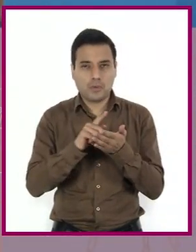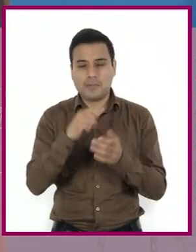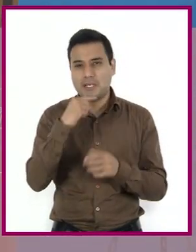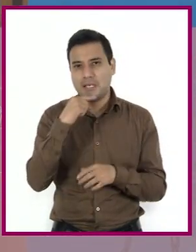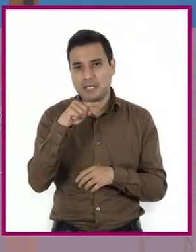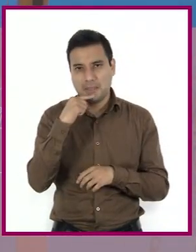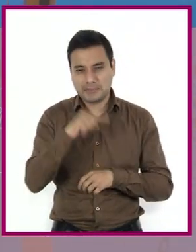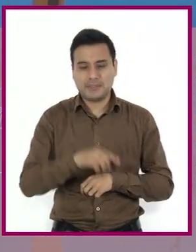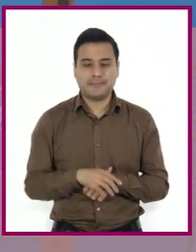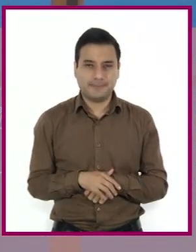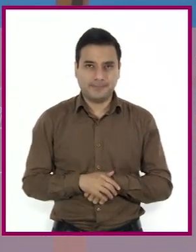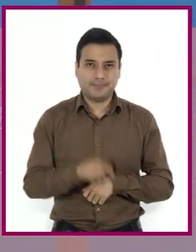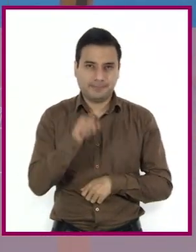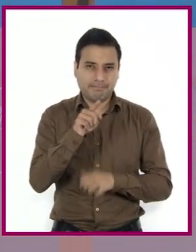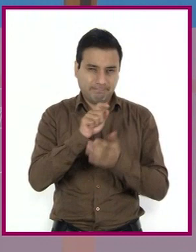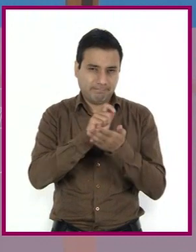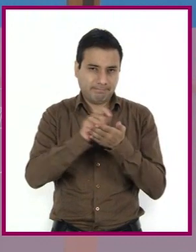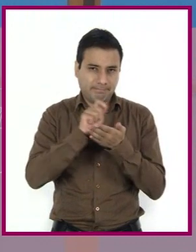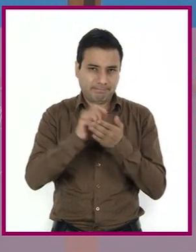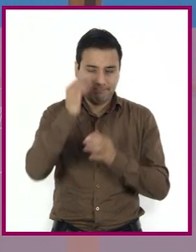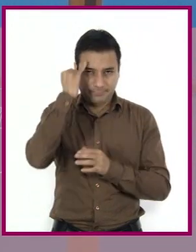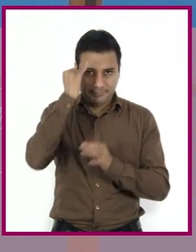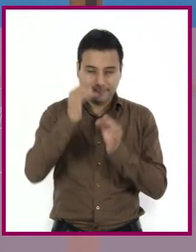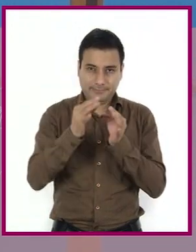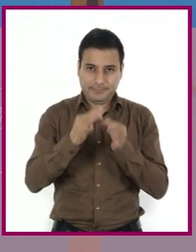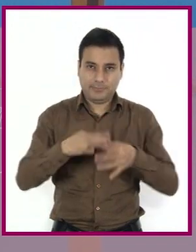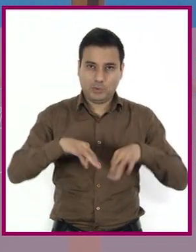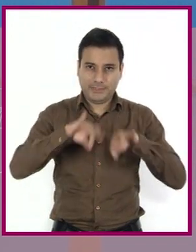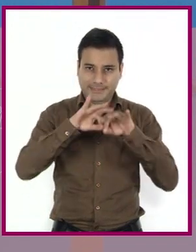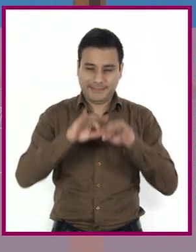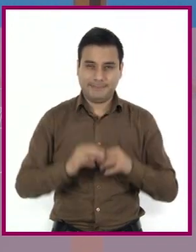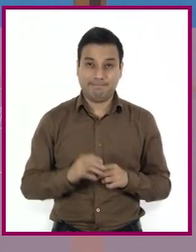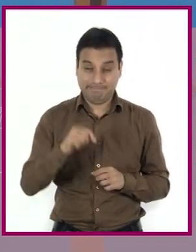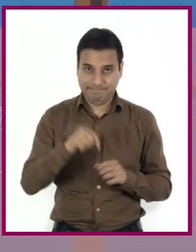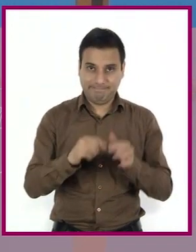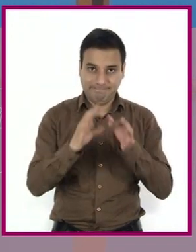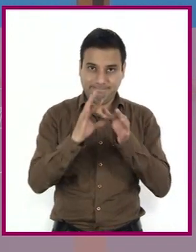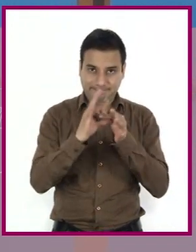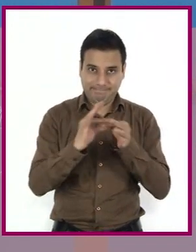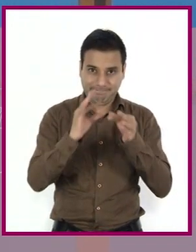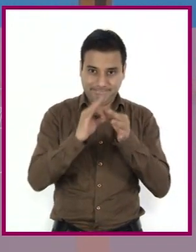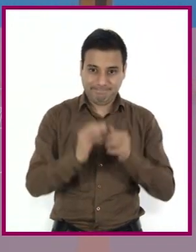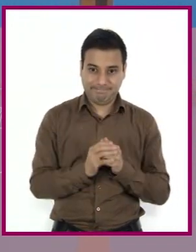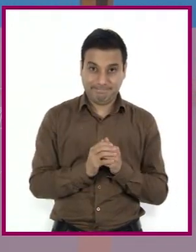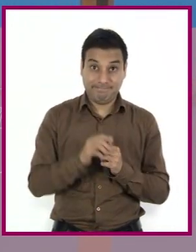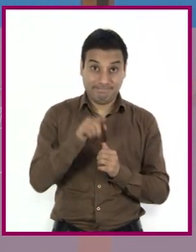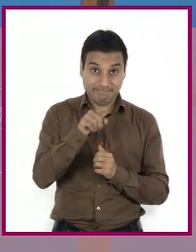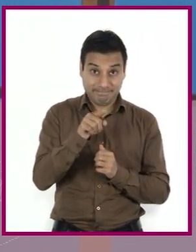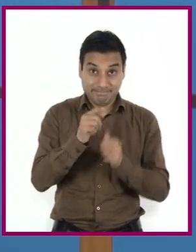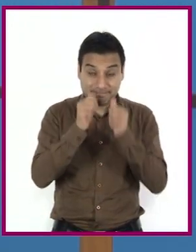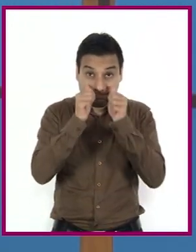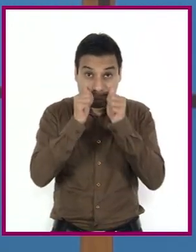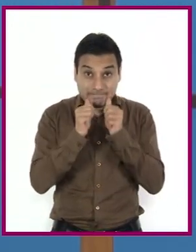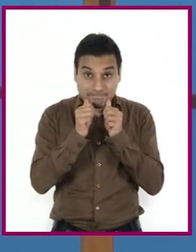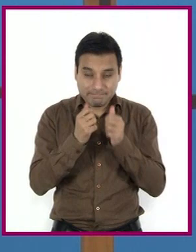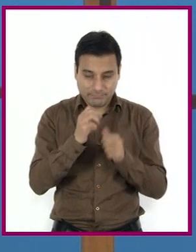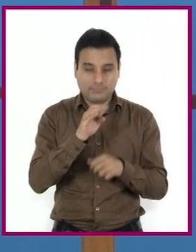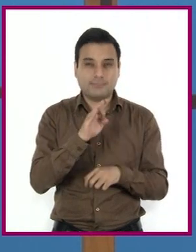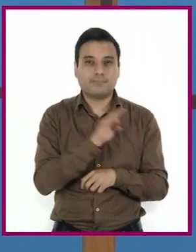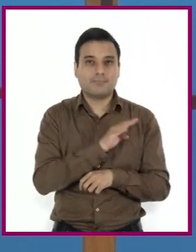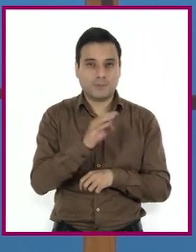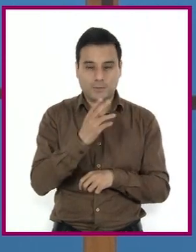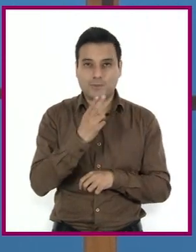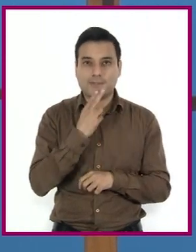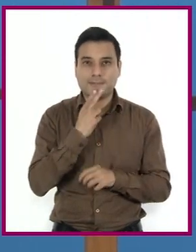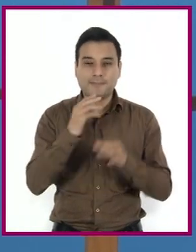lápiz para anotar las ideas y conceptos relevantes del contenido que desarrollaremos. Si tienen discapacidad visual, preparen sus hojas